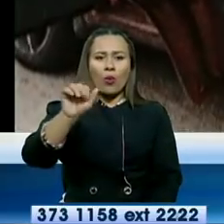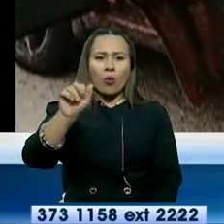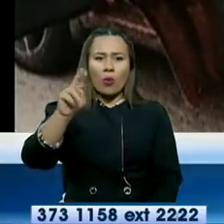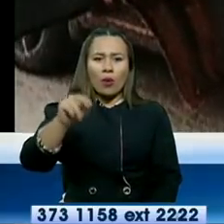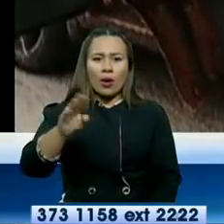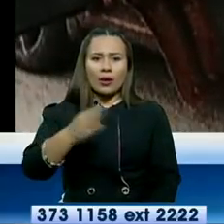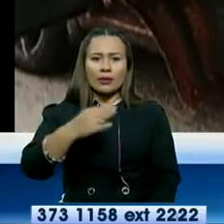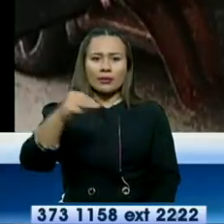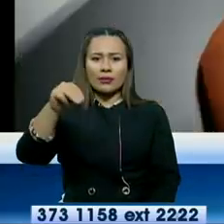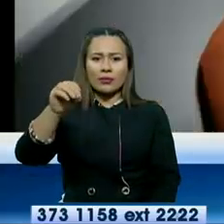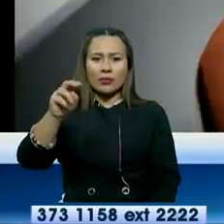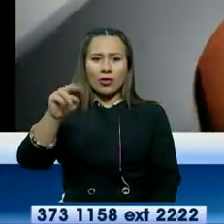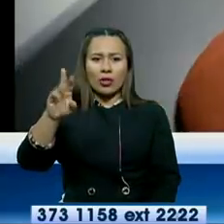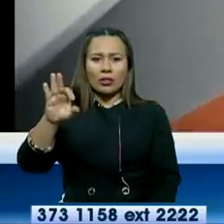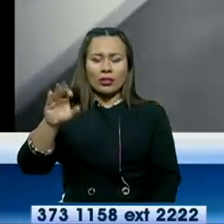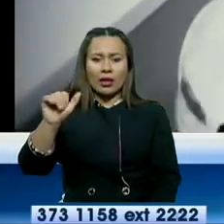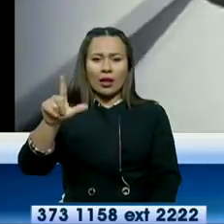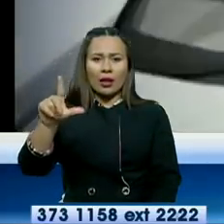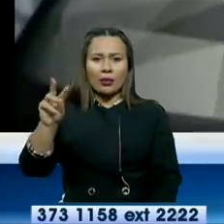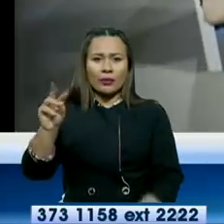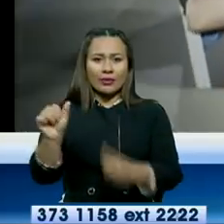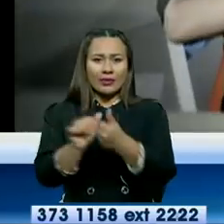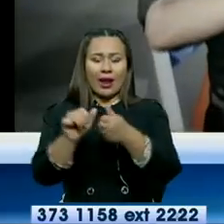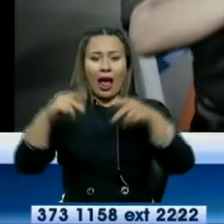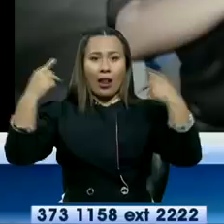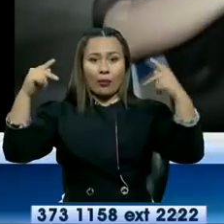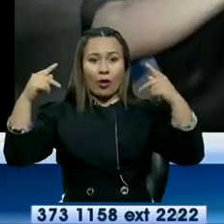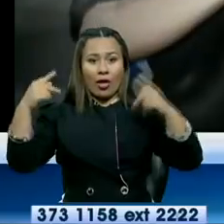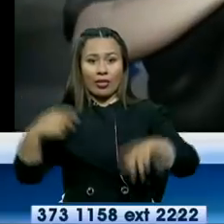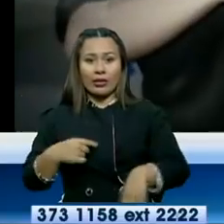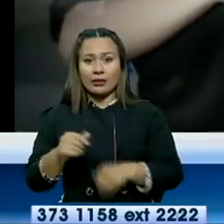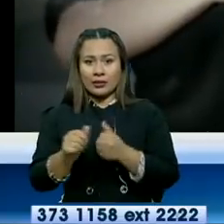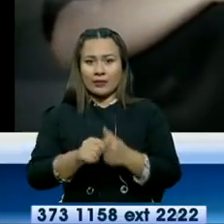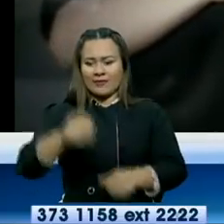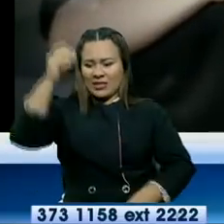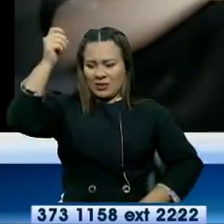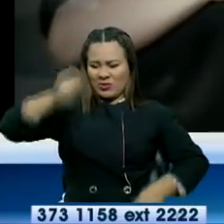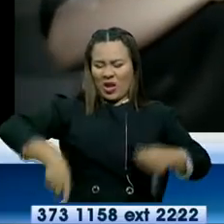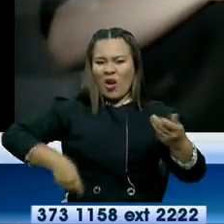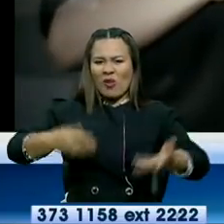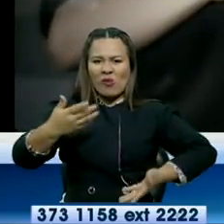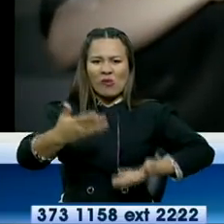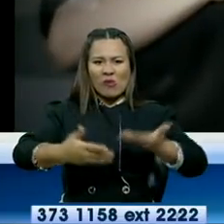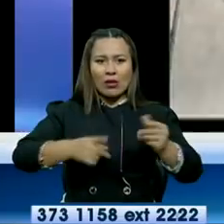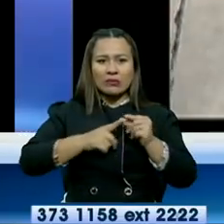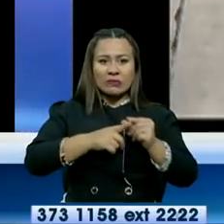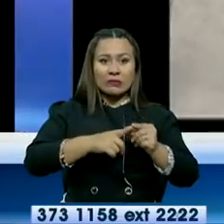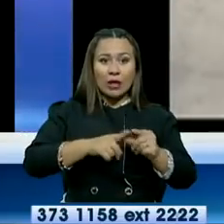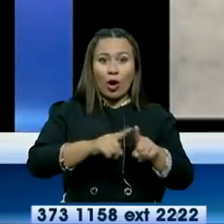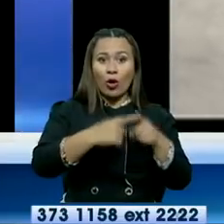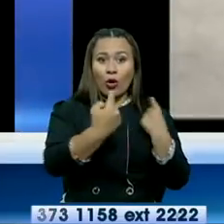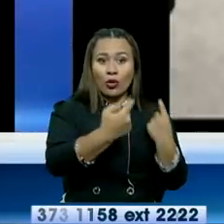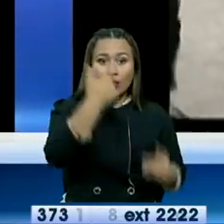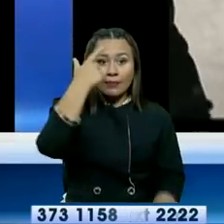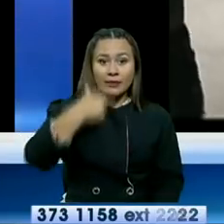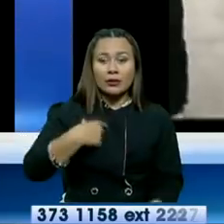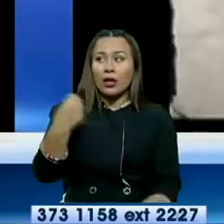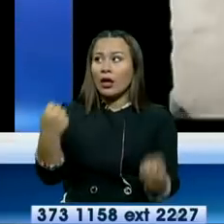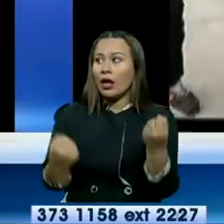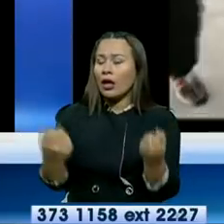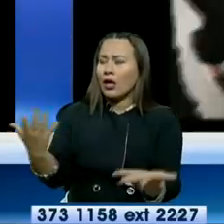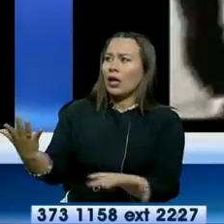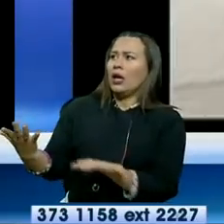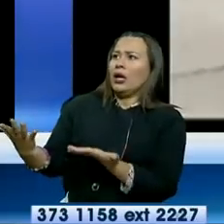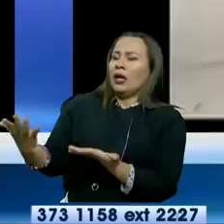2 involucrados que iban en este carro los interceptaron y empezaron a amedrentar al conductor. El afectado empieza a notar una